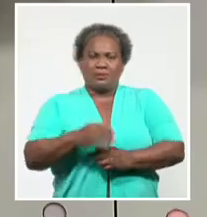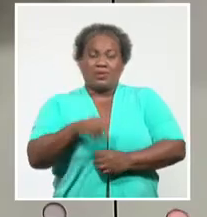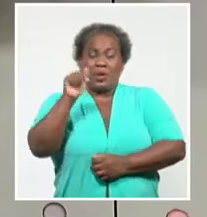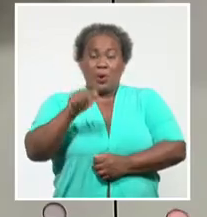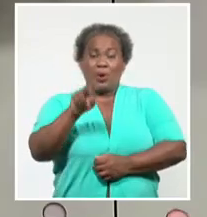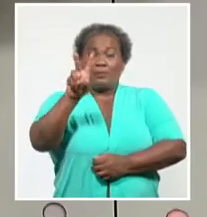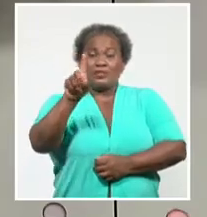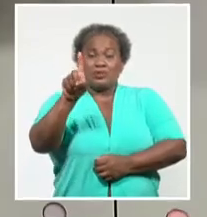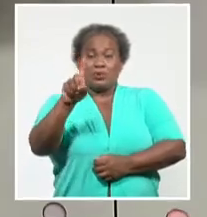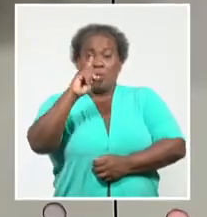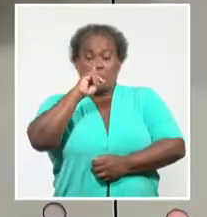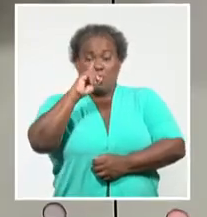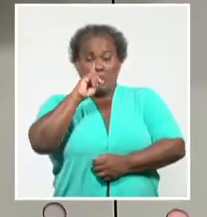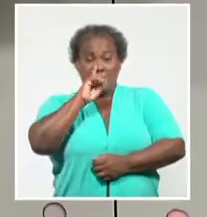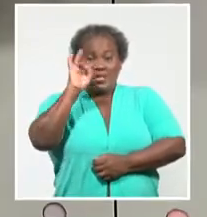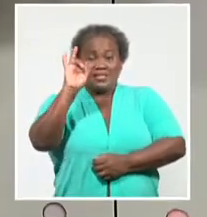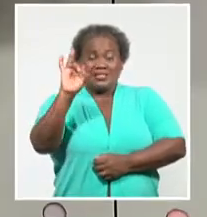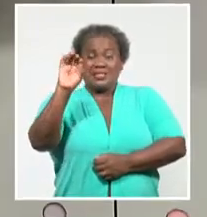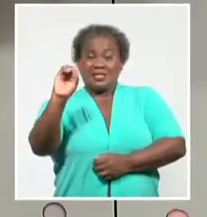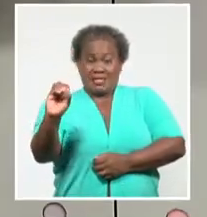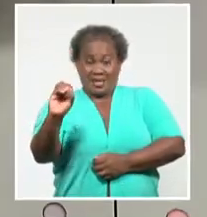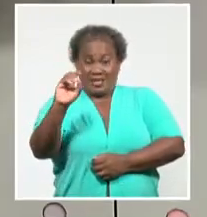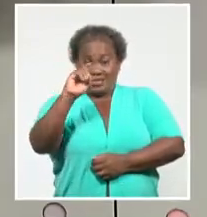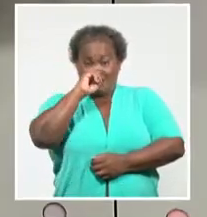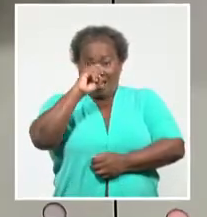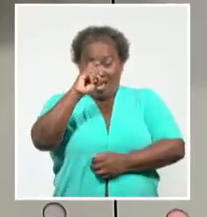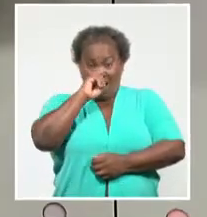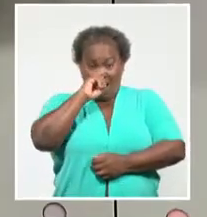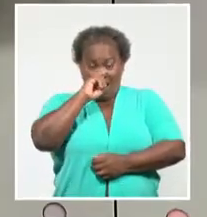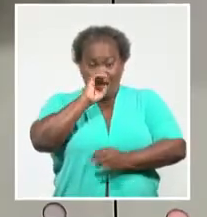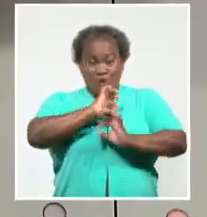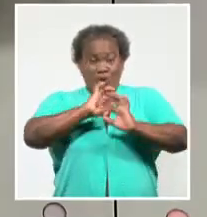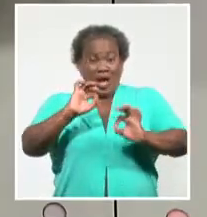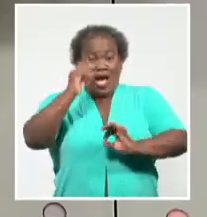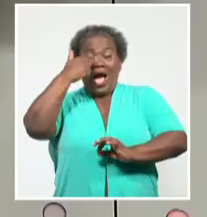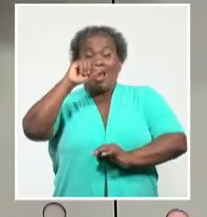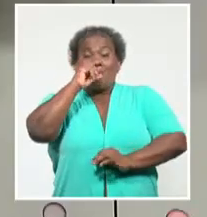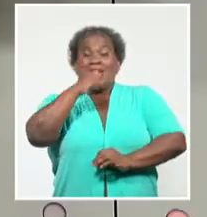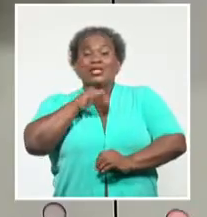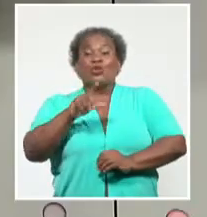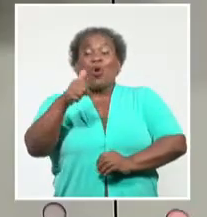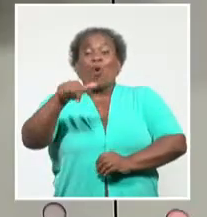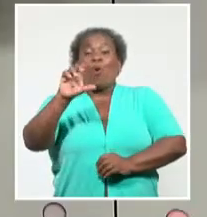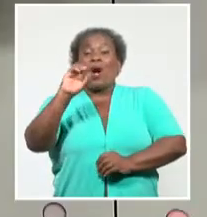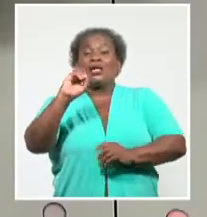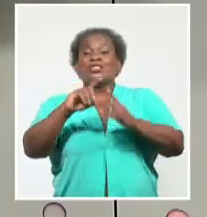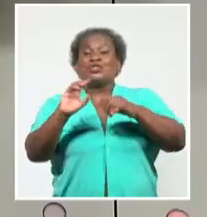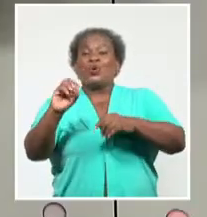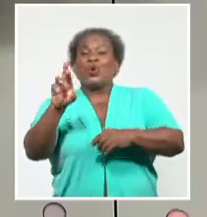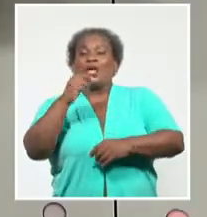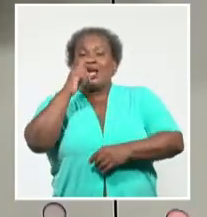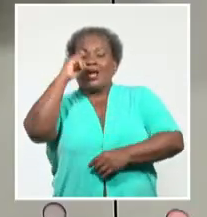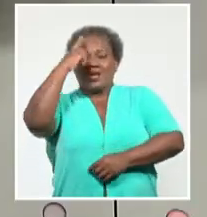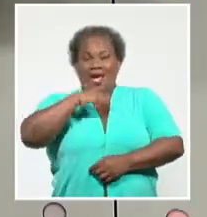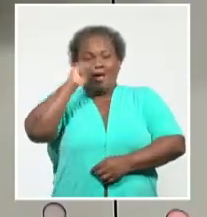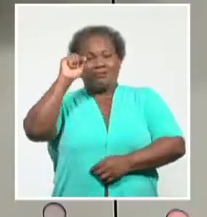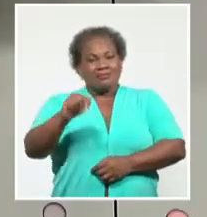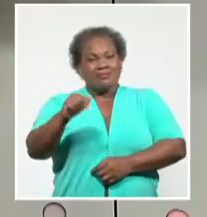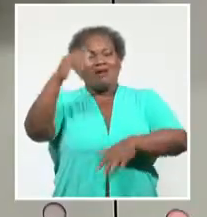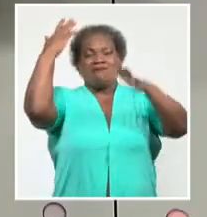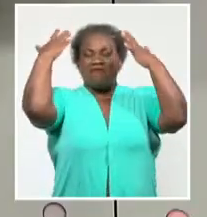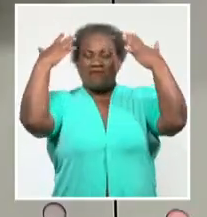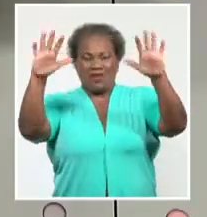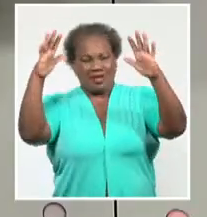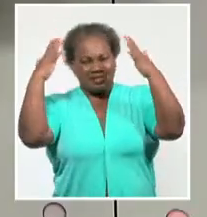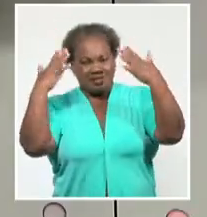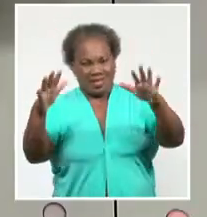21 de noviembre cumple 70 años el elegante de las pistas Alberto Juan Torena. Desde esta emisión le deseamos muchas